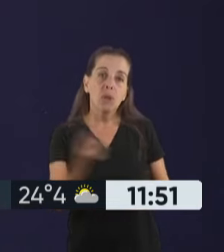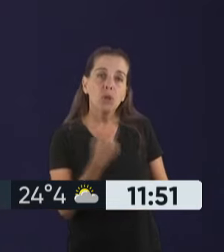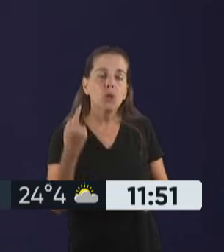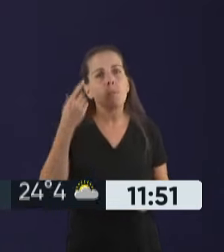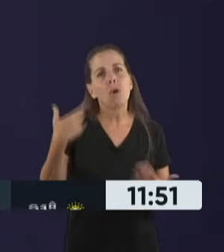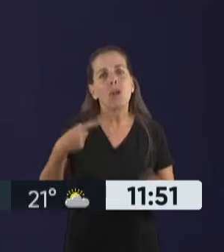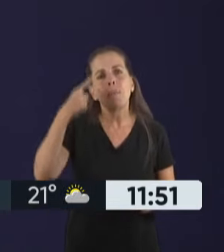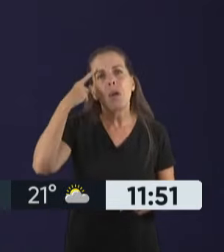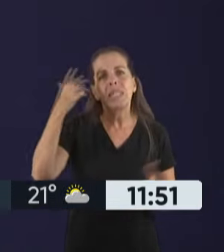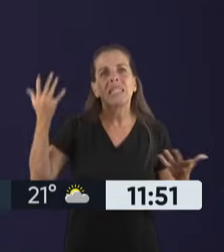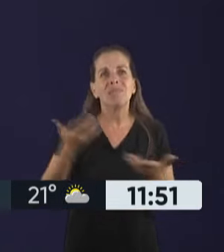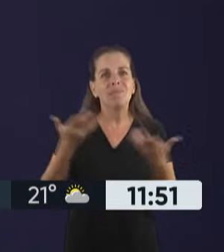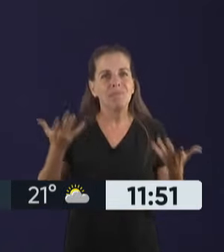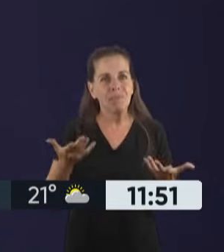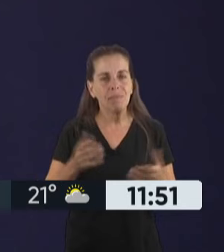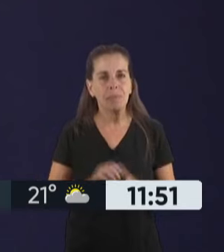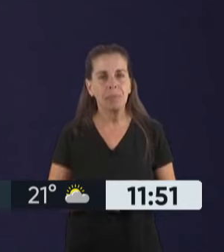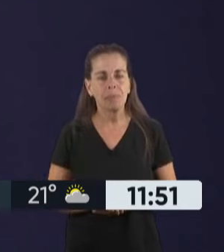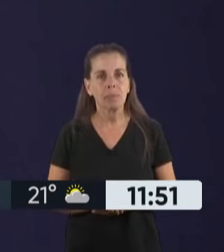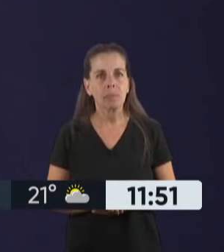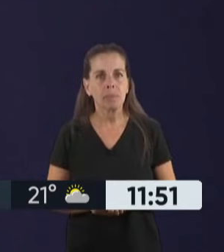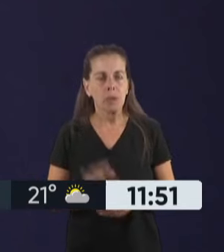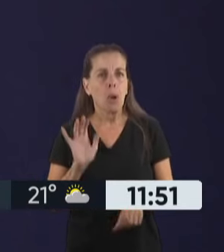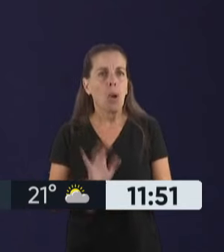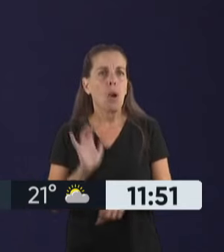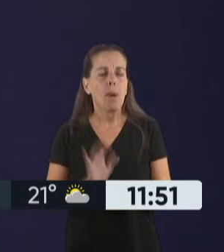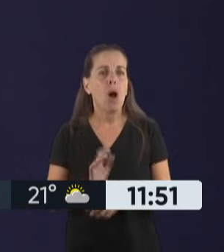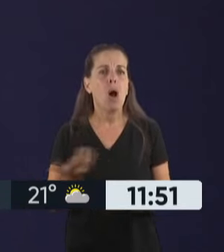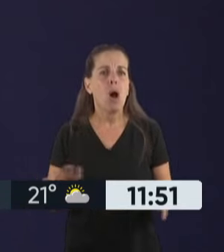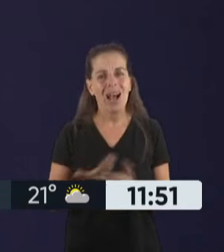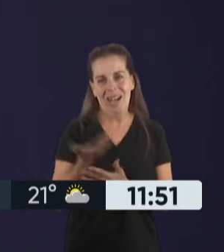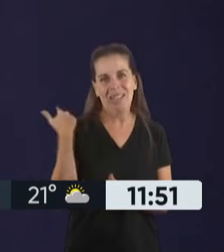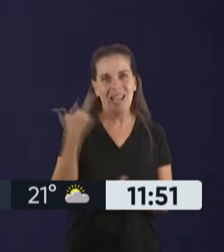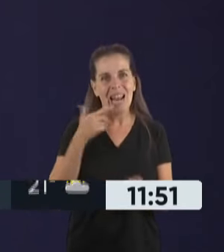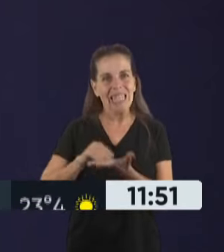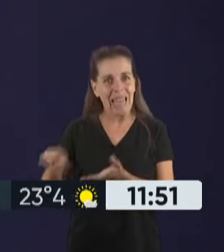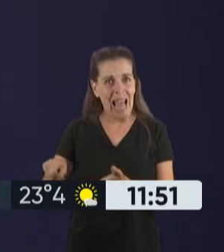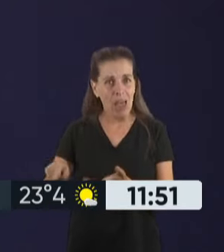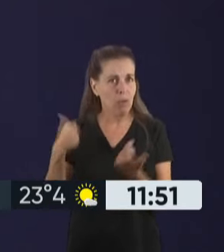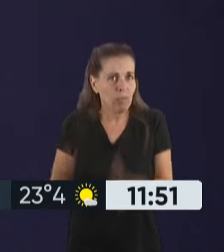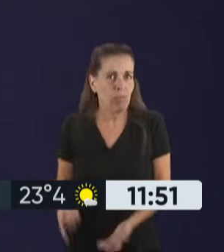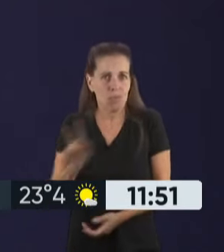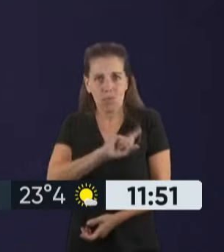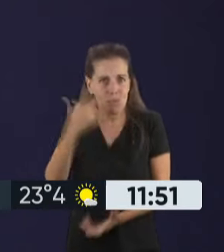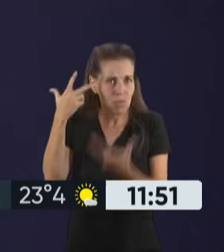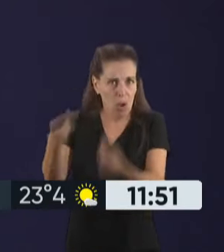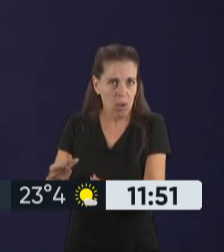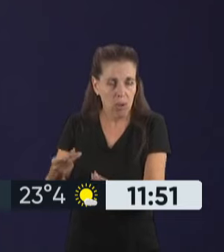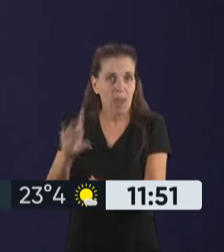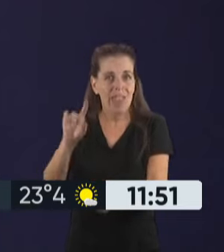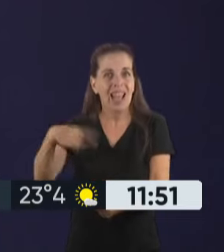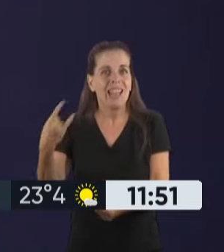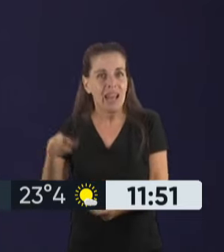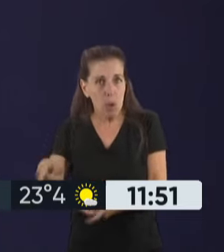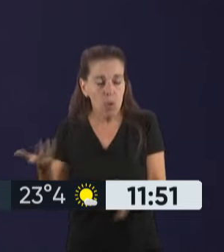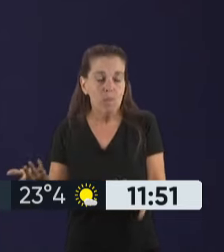eh un episodio con ruido político como pudo ser ayer el del senado que en otro momento hubiese generado